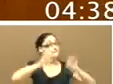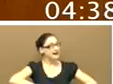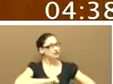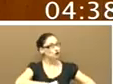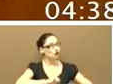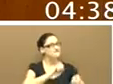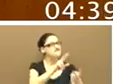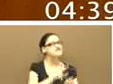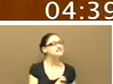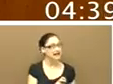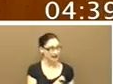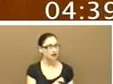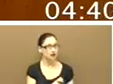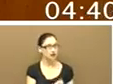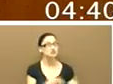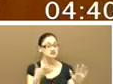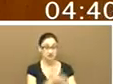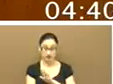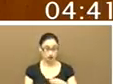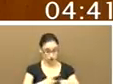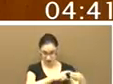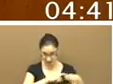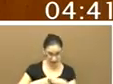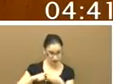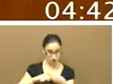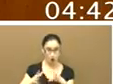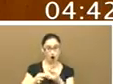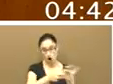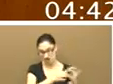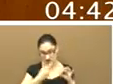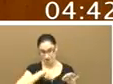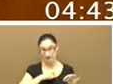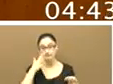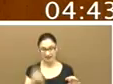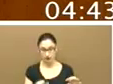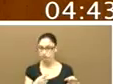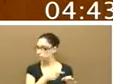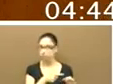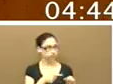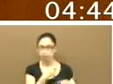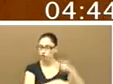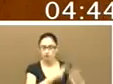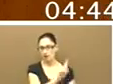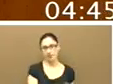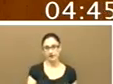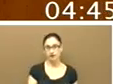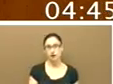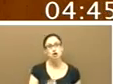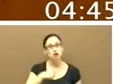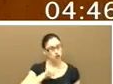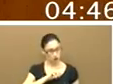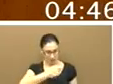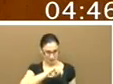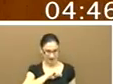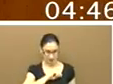solidaridad y la cohesión territorial de España. Nosotros tenemos una concepción de España y de la Unión Europea que no